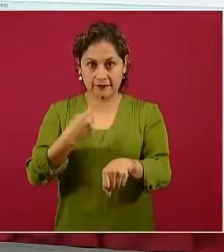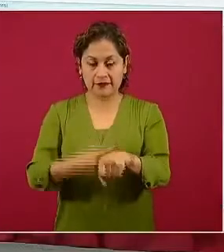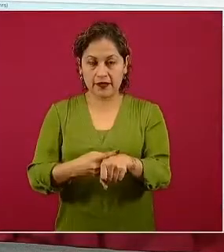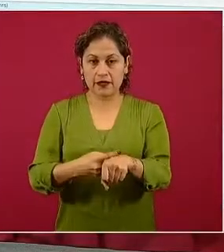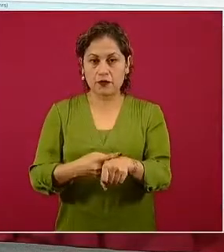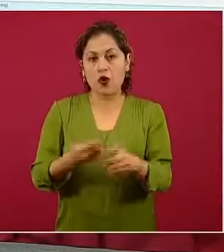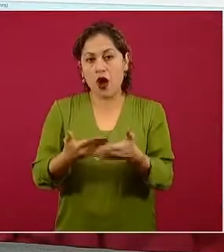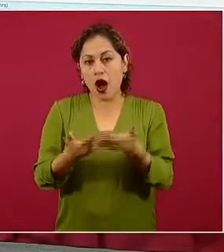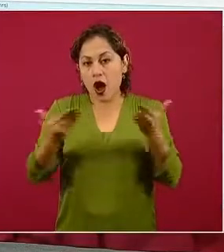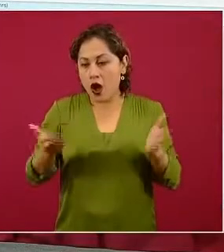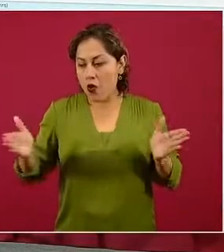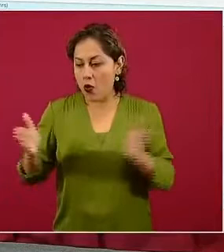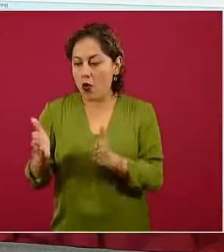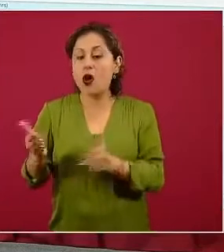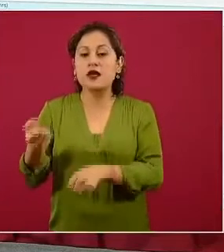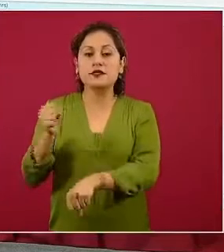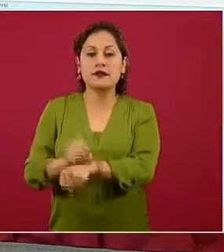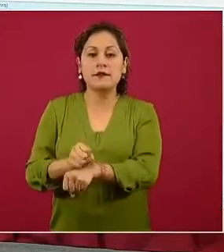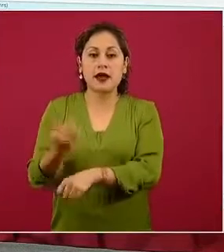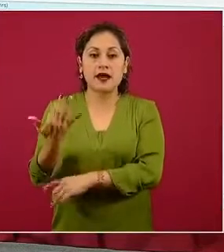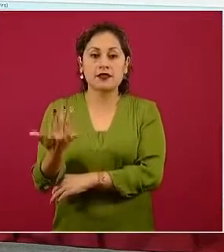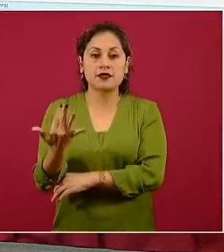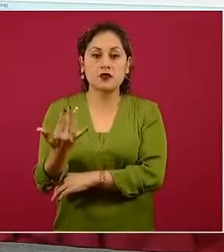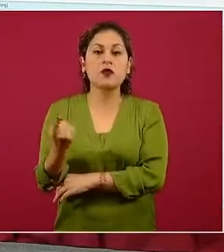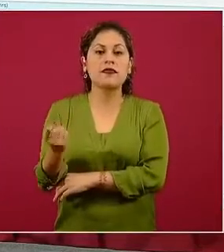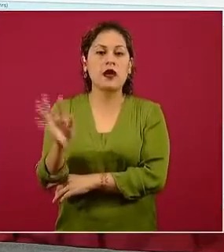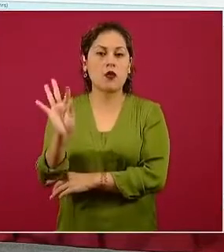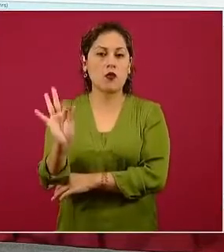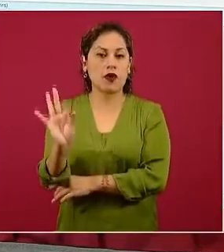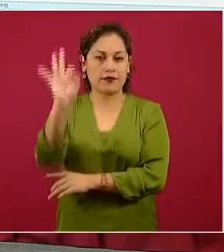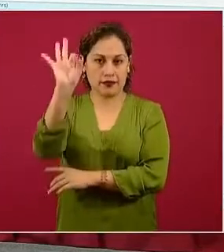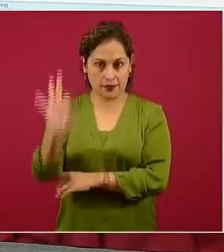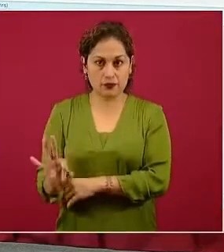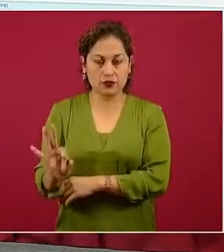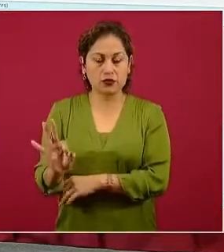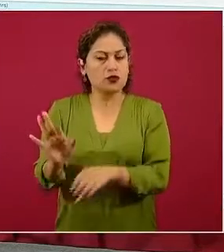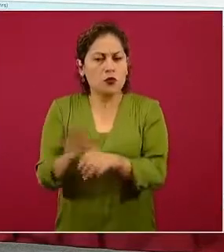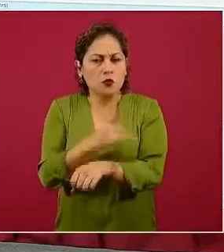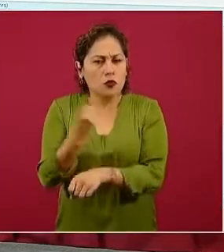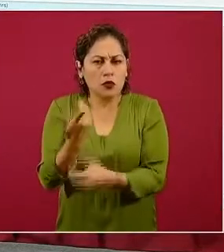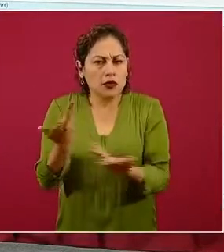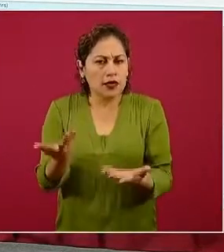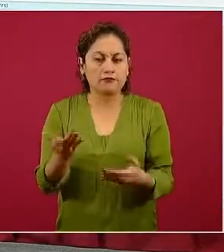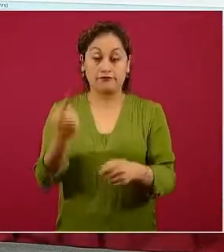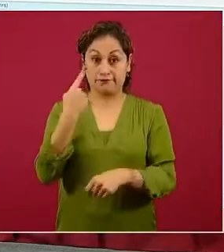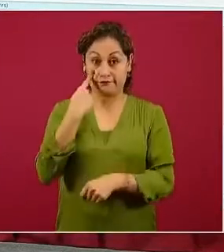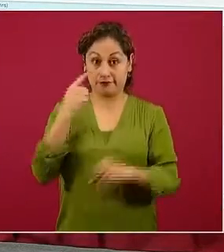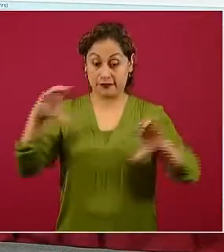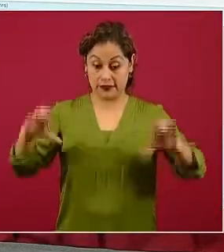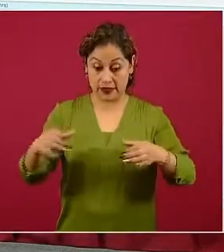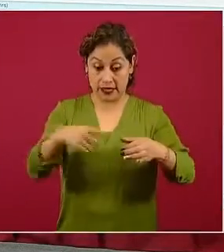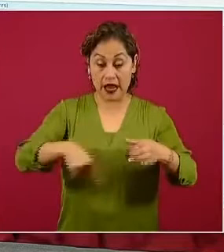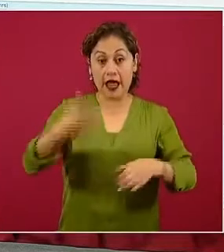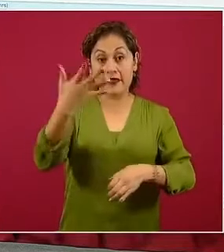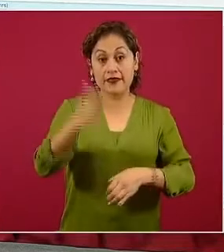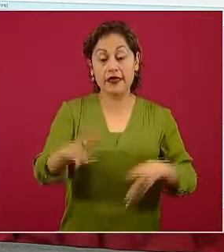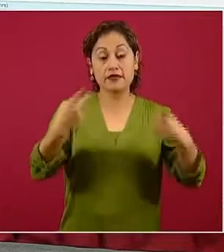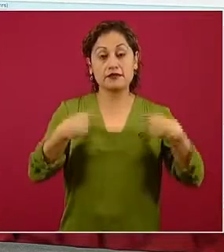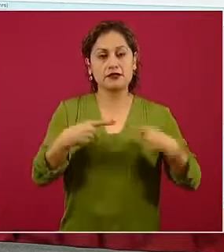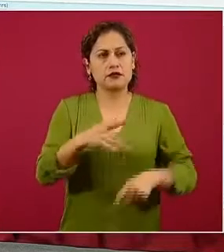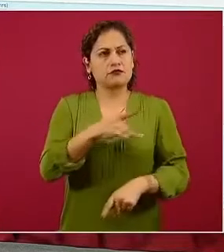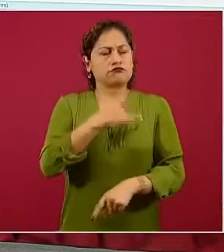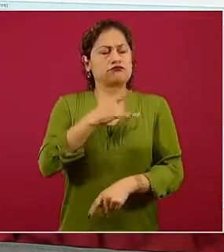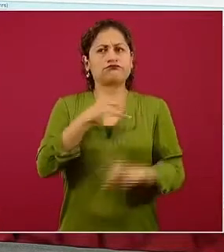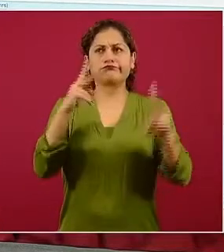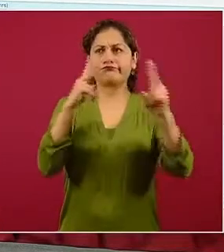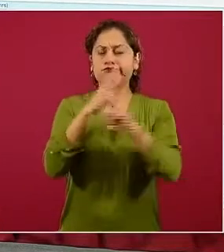semana 50, es lo que representa, 40%. Quiere decir que de cada 10 personas que expresan una infección respiratoria